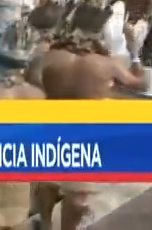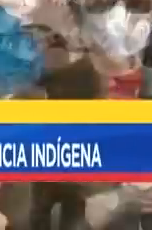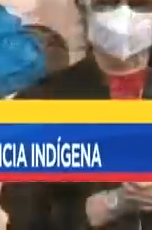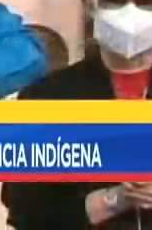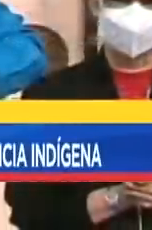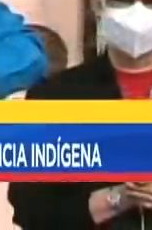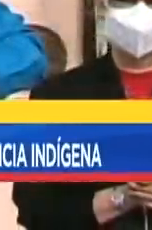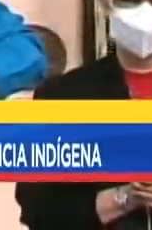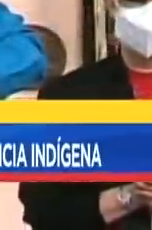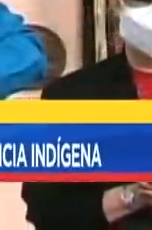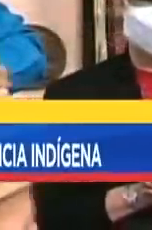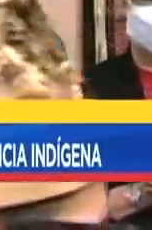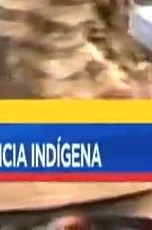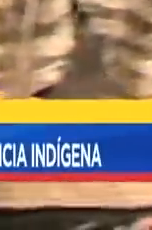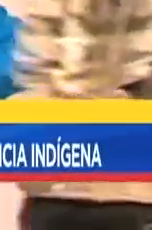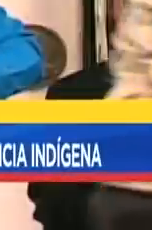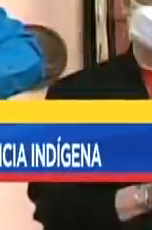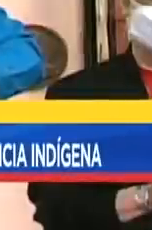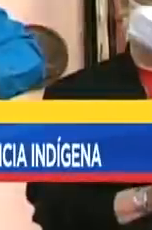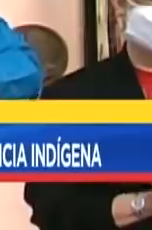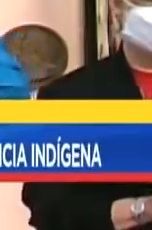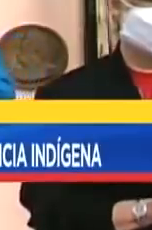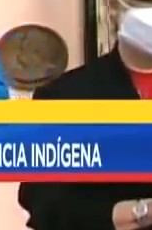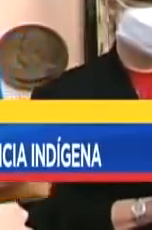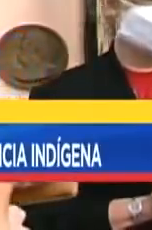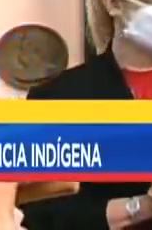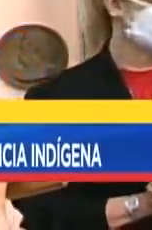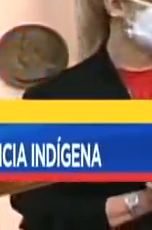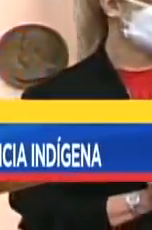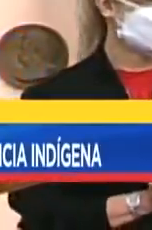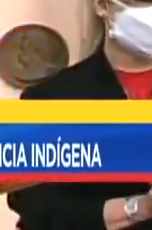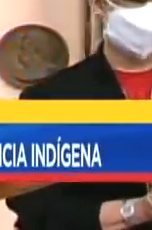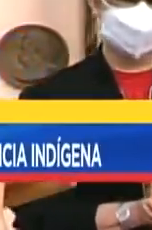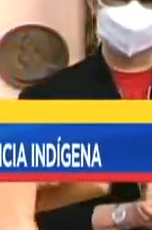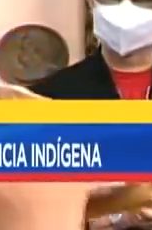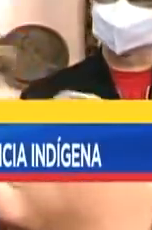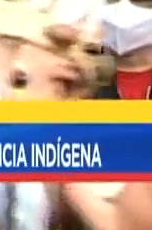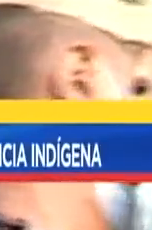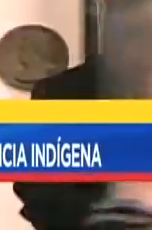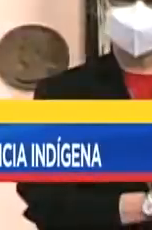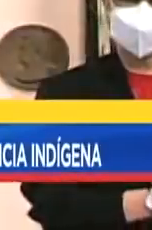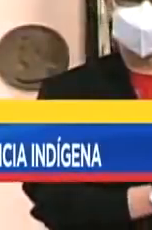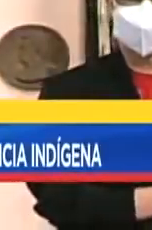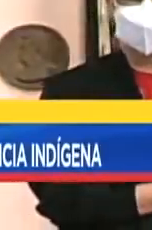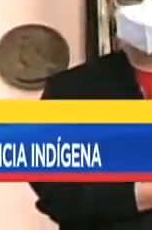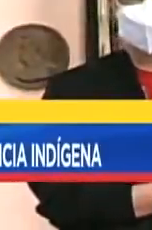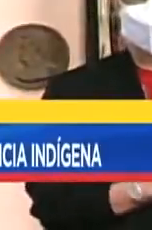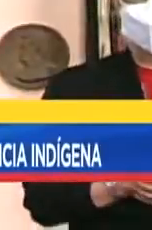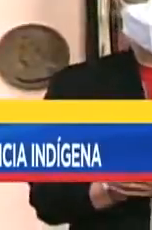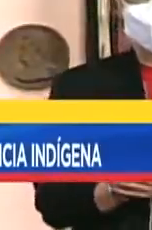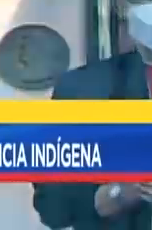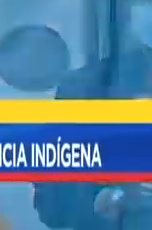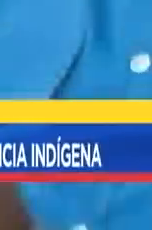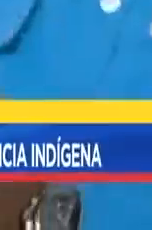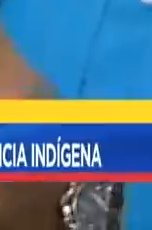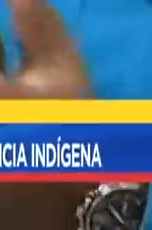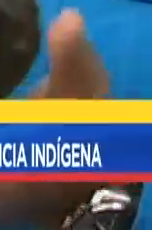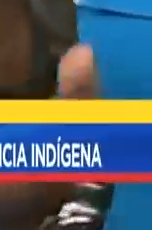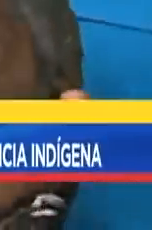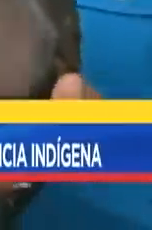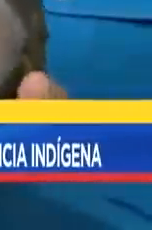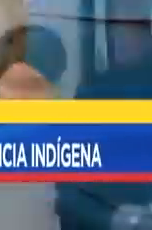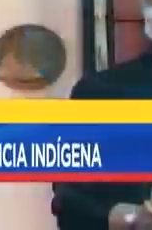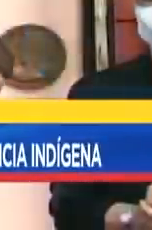De la República Nicolás Maduro, una piedra ágata color marrón, color café, que simboliza el viento y la esperanza, la tierra y el sol,